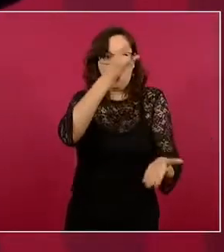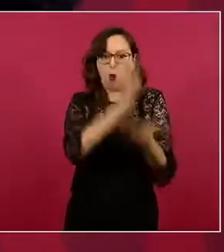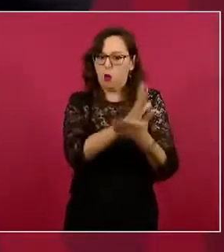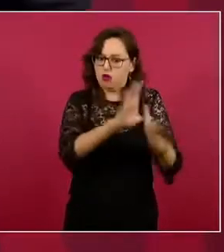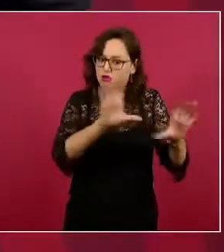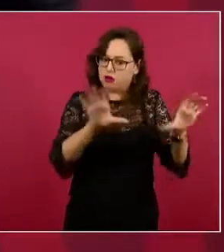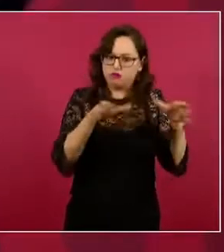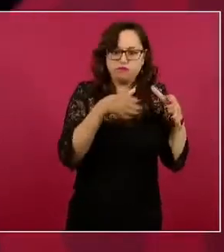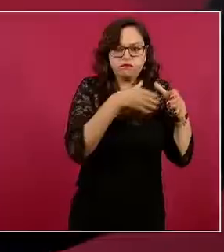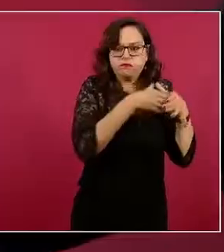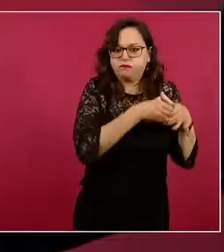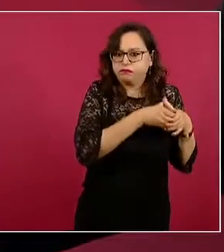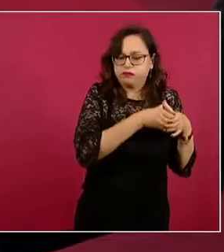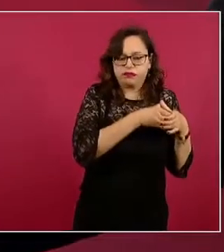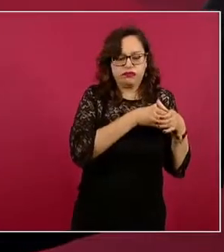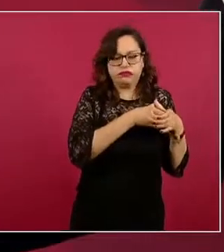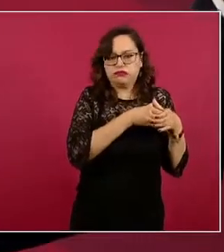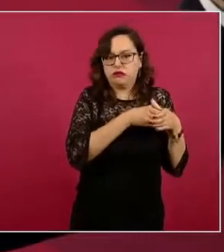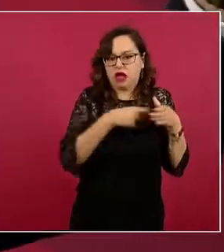que